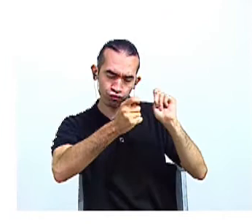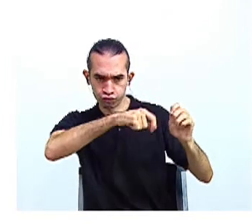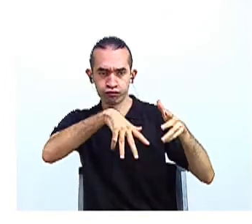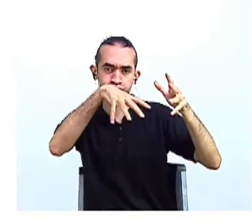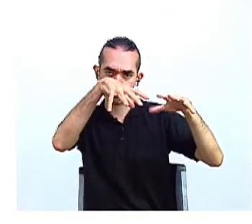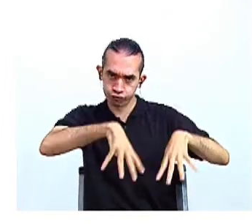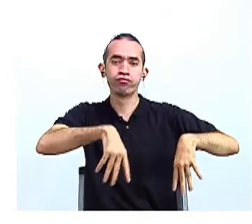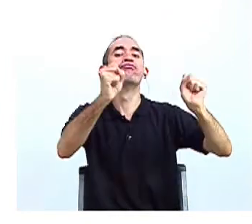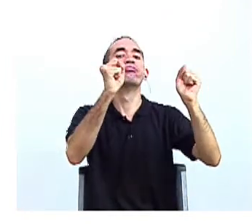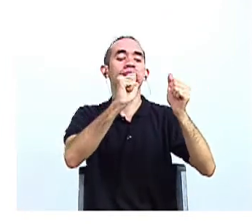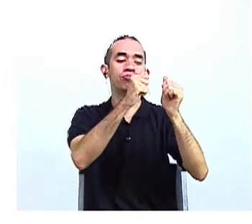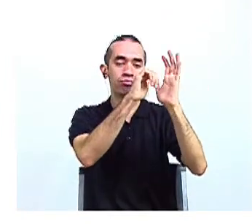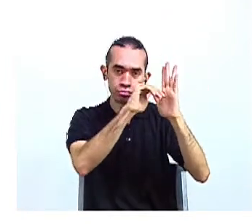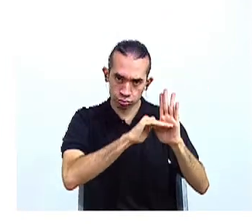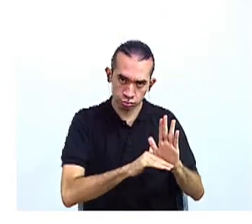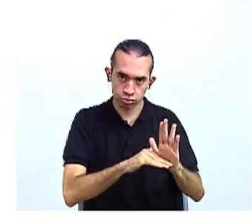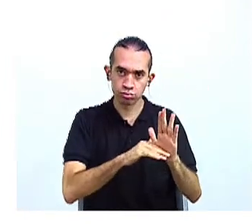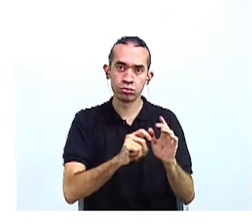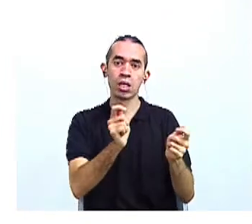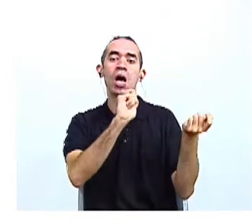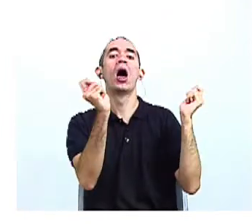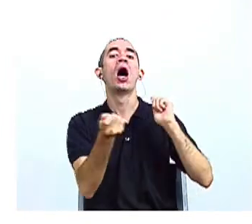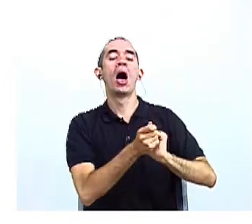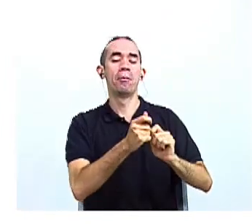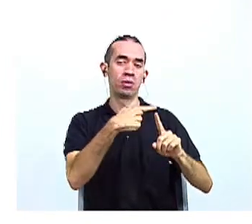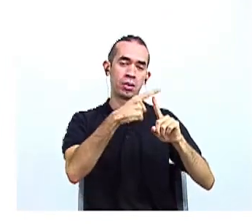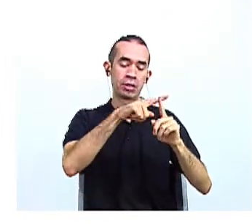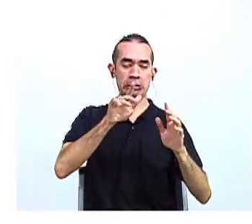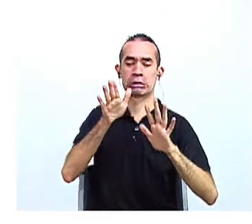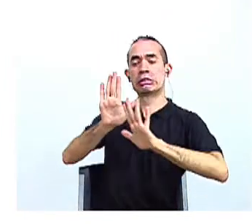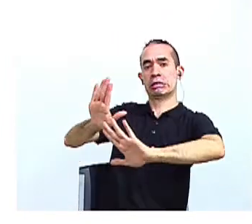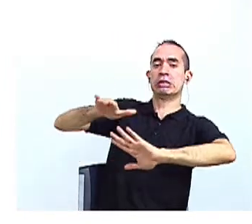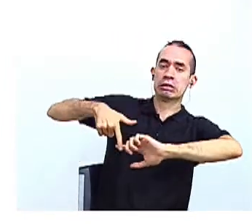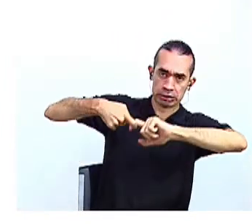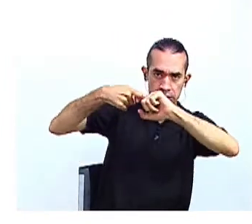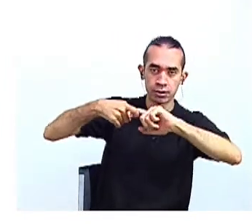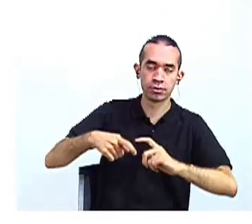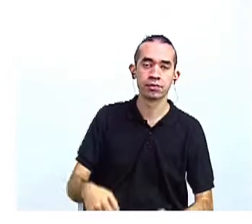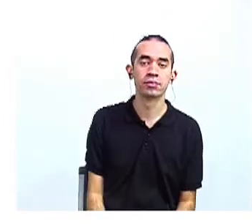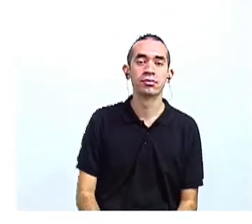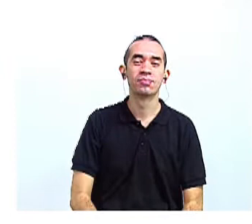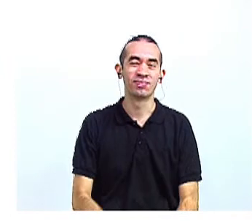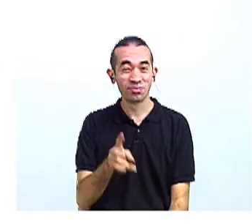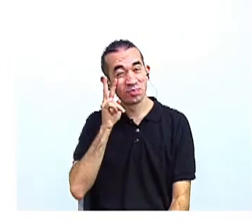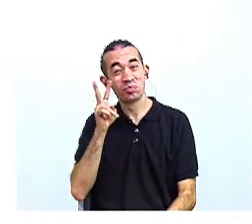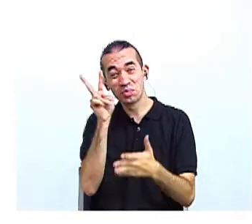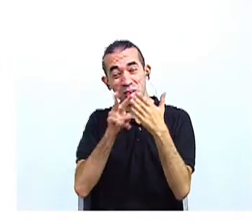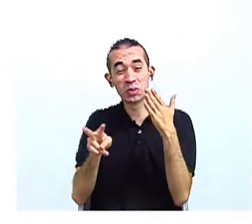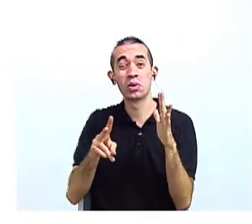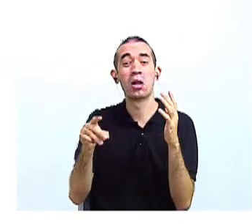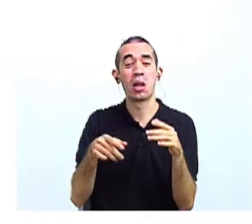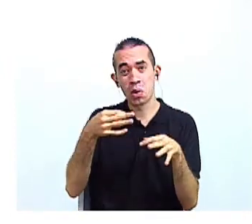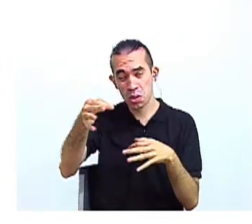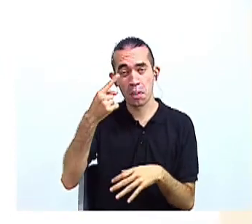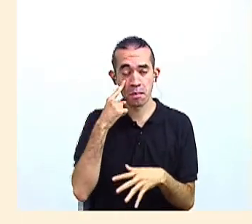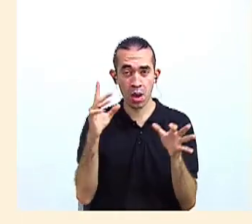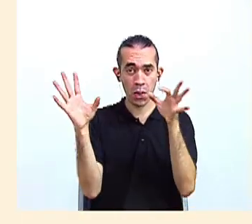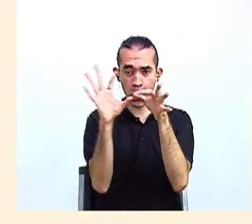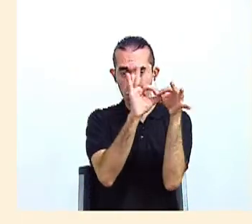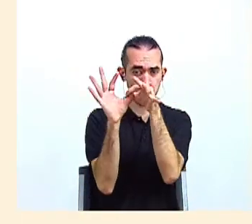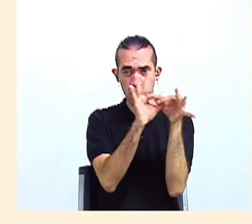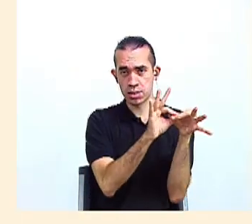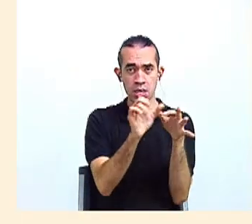cambio climático. Muy bien, en este texto de lectura cotidiana podemos ver ejemplos de concordancia